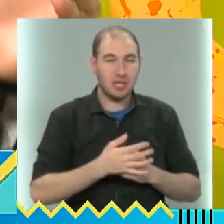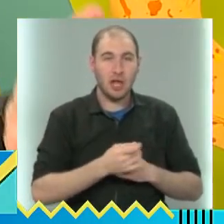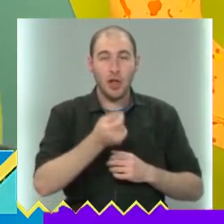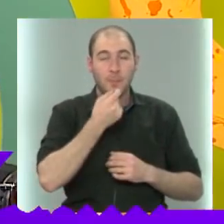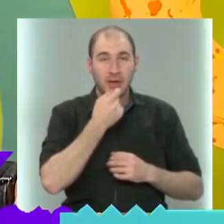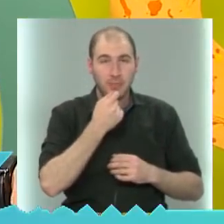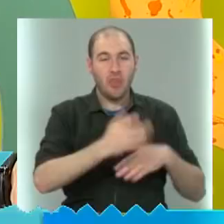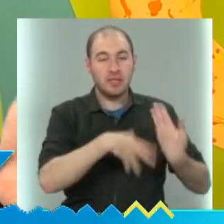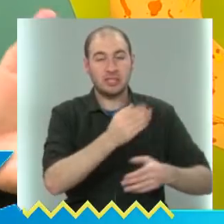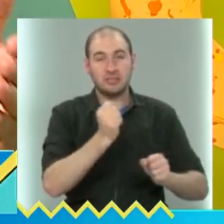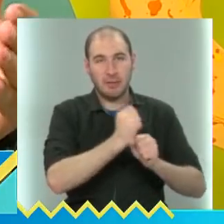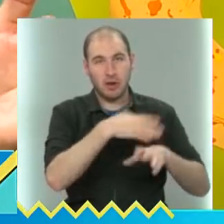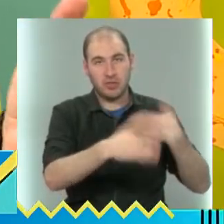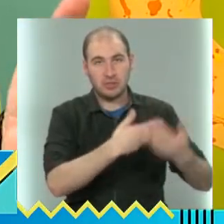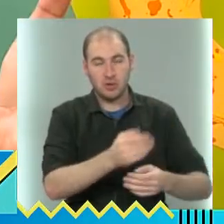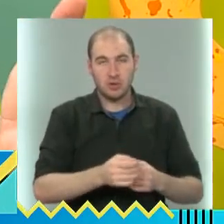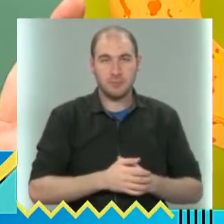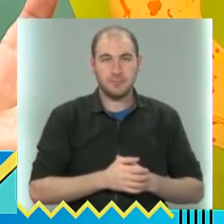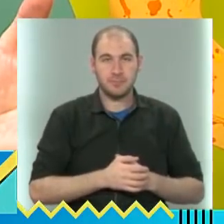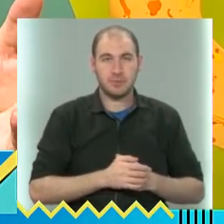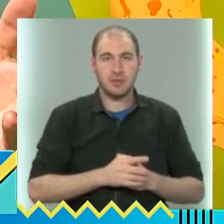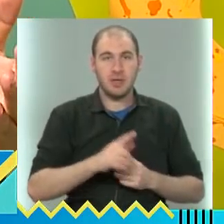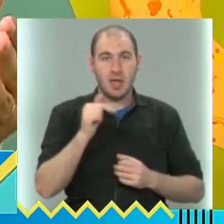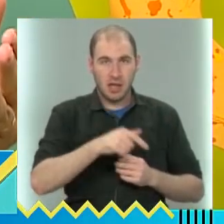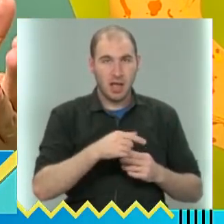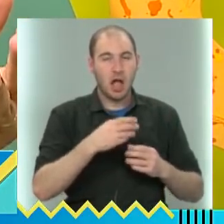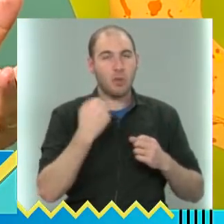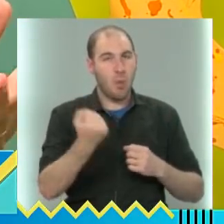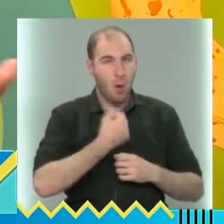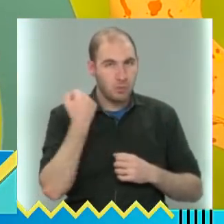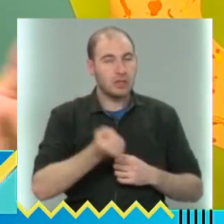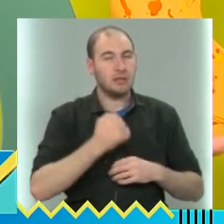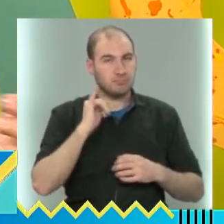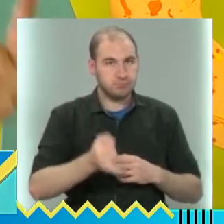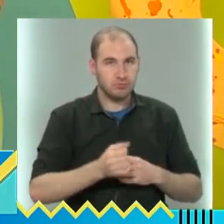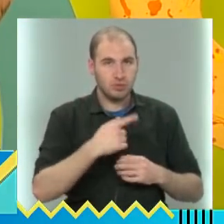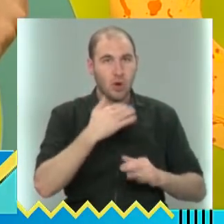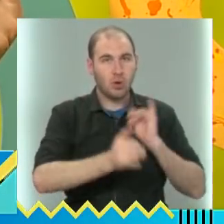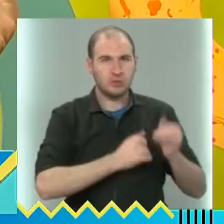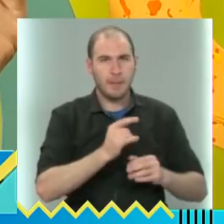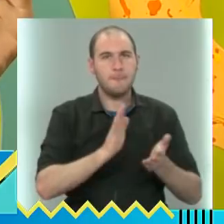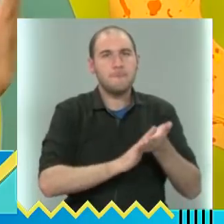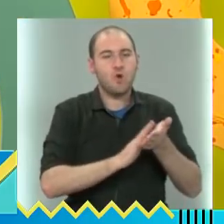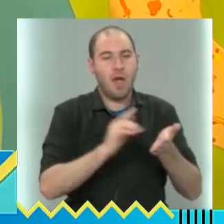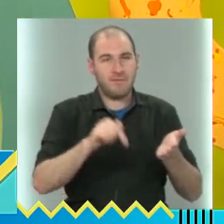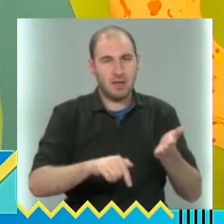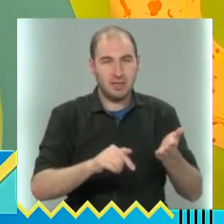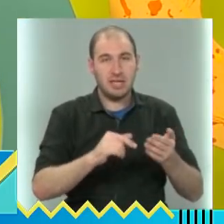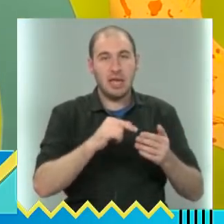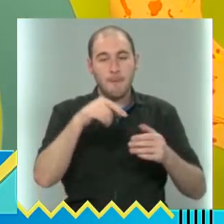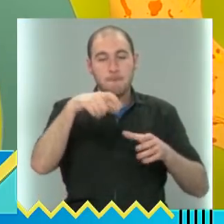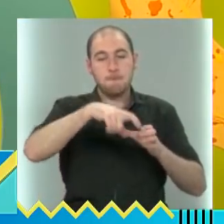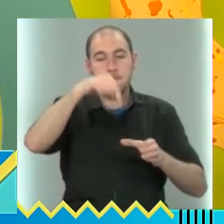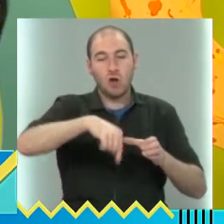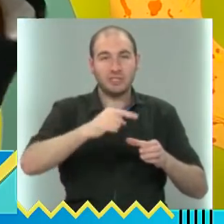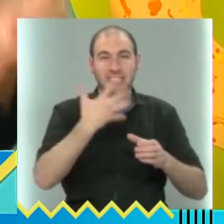caso que se desarrolle esta actividad en una escala que realmente empiece a tener importancia, porque lo que estamos hablando es de un piloto, que se han hecho 5 pozos,